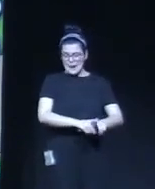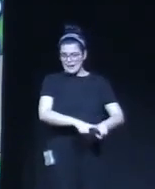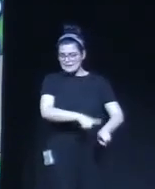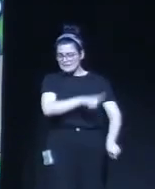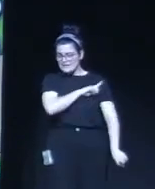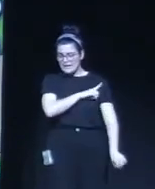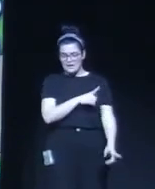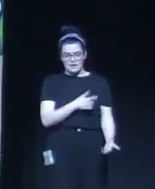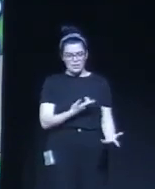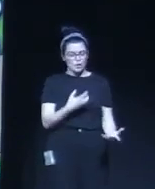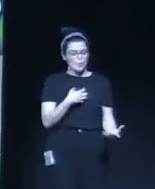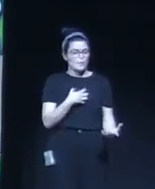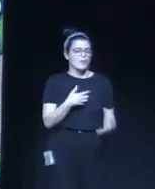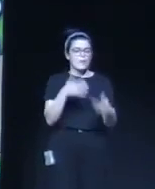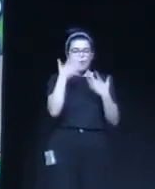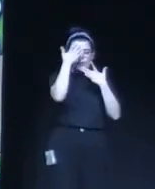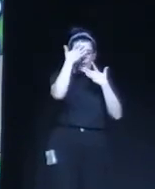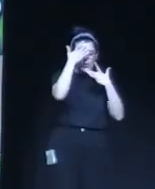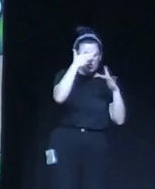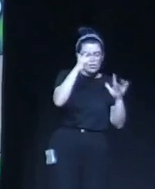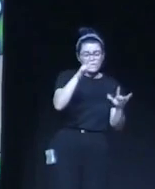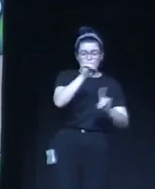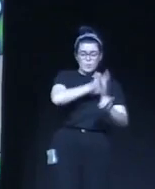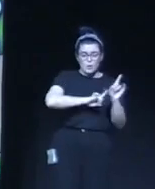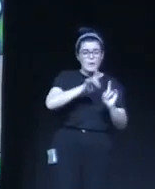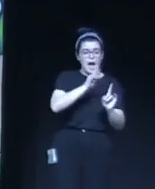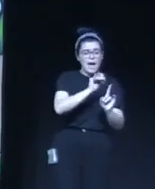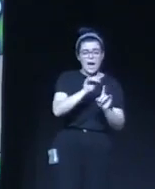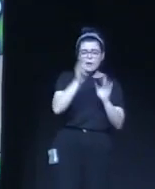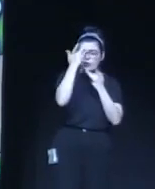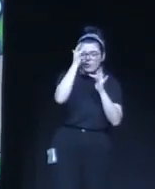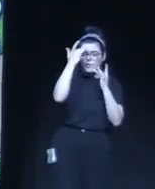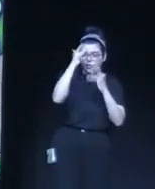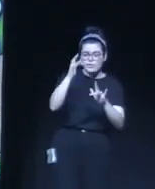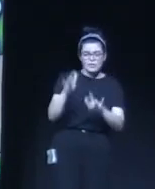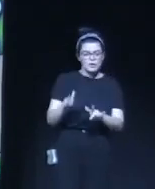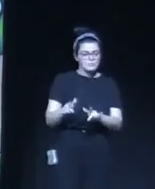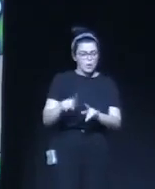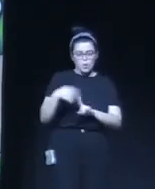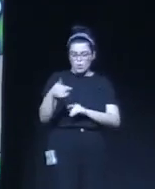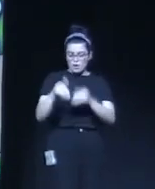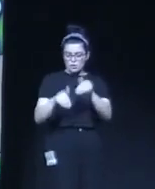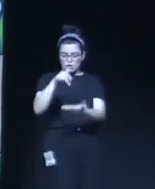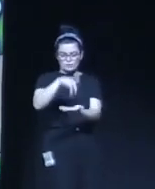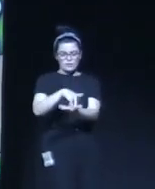hagas una concienciación de ciertos problemas si luego, por ejemplo, en unas elecciones o